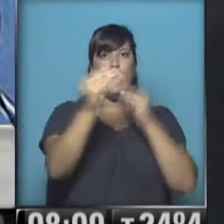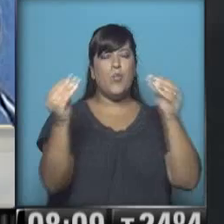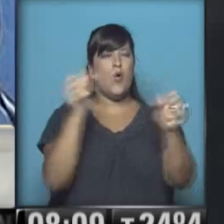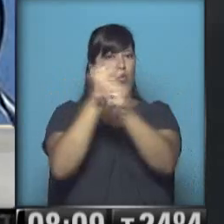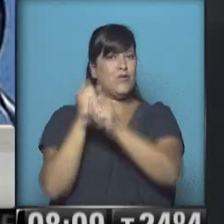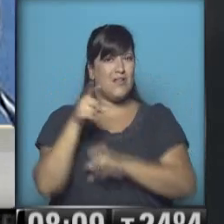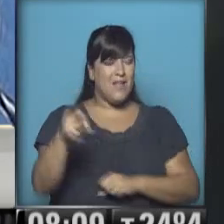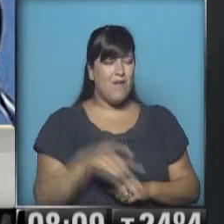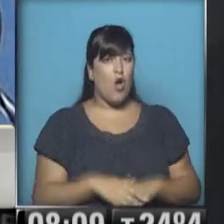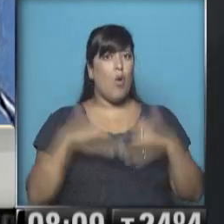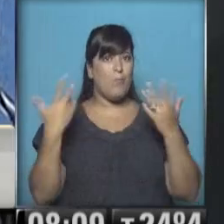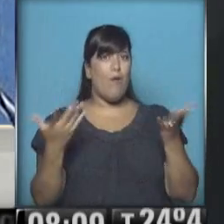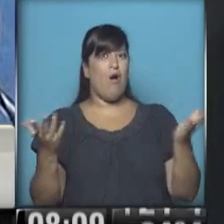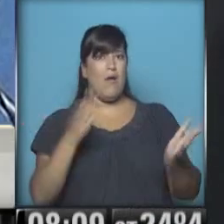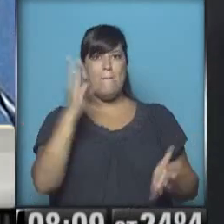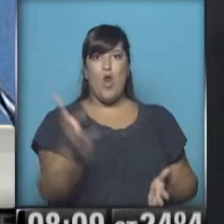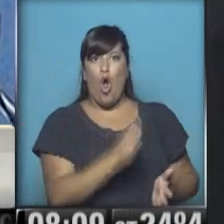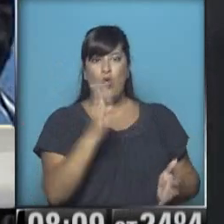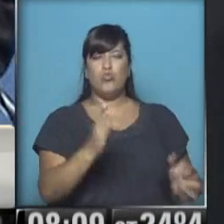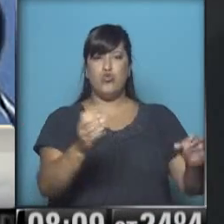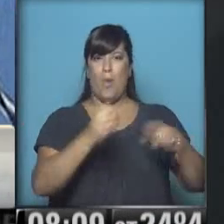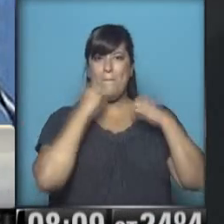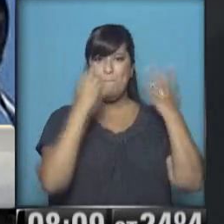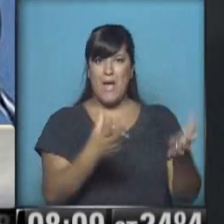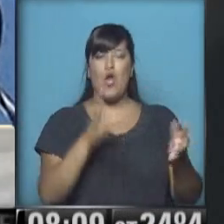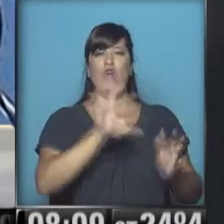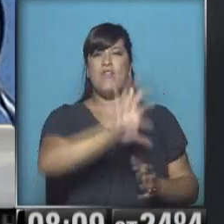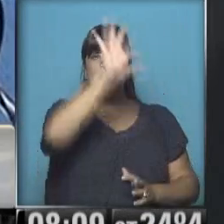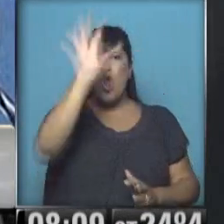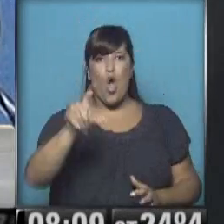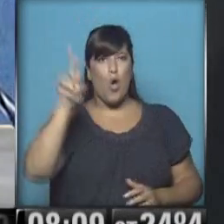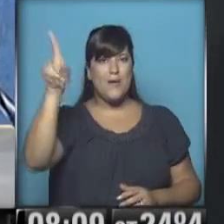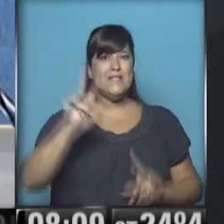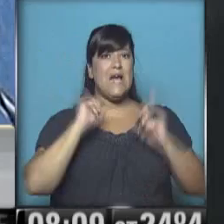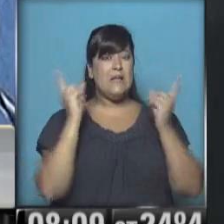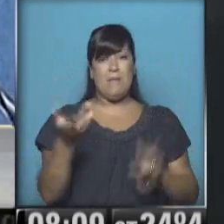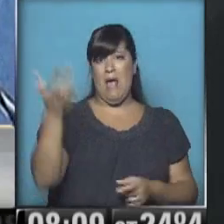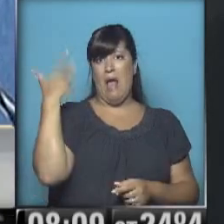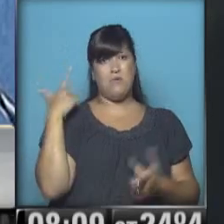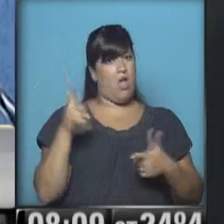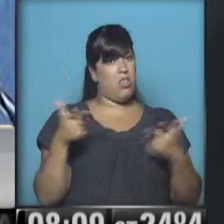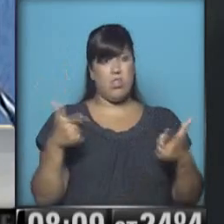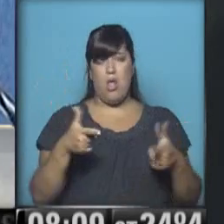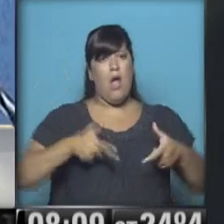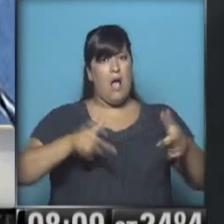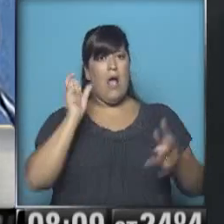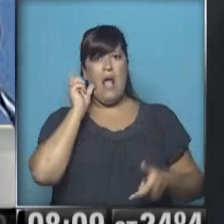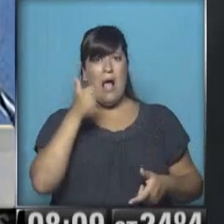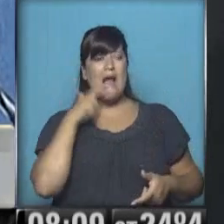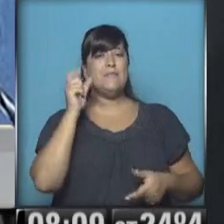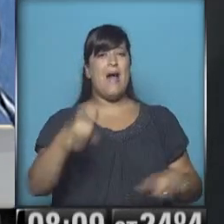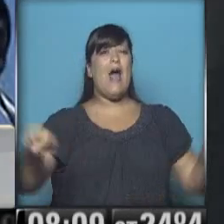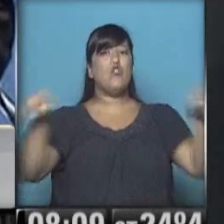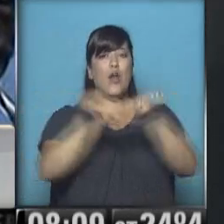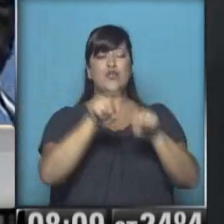porque modifica la matriz productiva de base industrial de las provincias de la región que carecían de este insumo fundamental, tanto para la conexión de